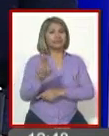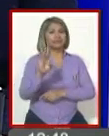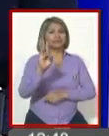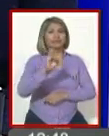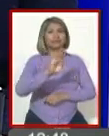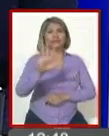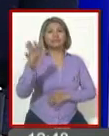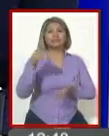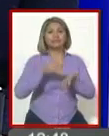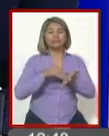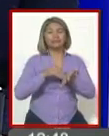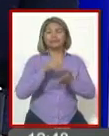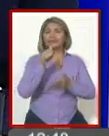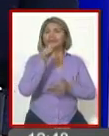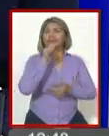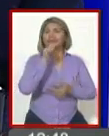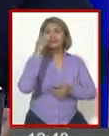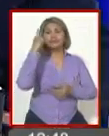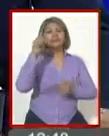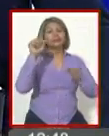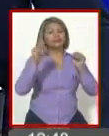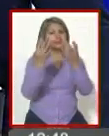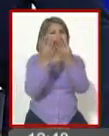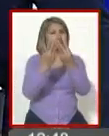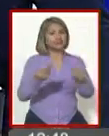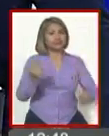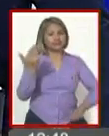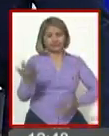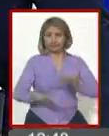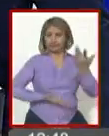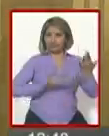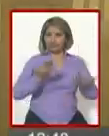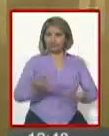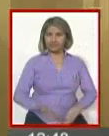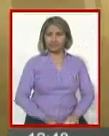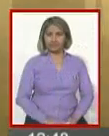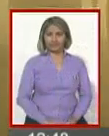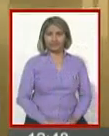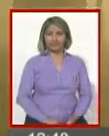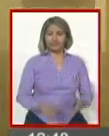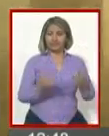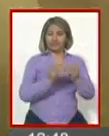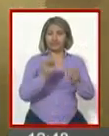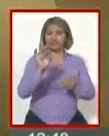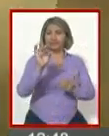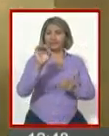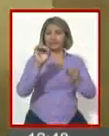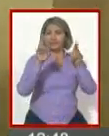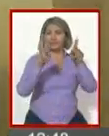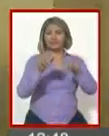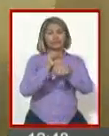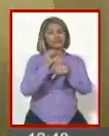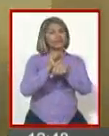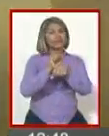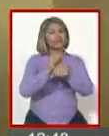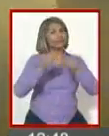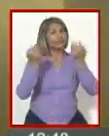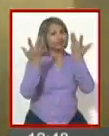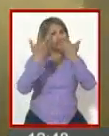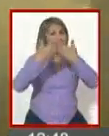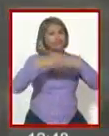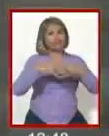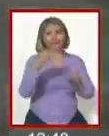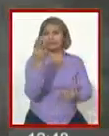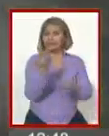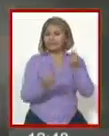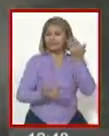utilizó 75 mil litros de agua para poder apagar las llamas. Más de 80 personas trabajaron de manera coordinada